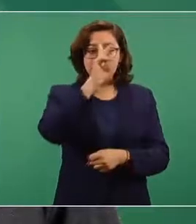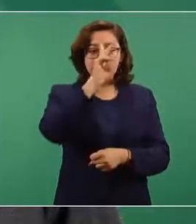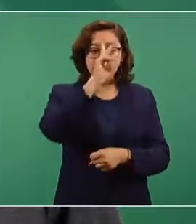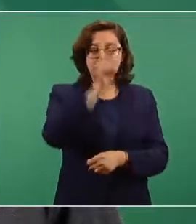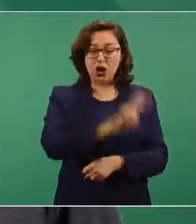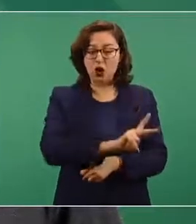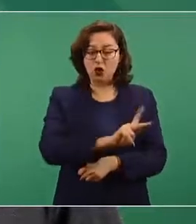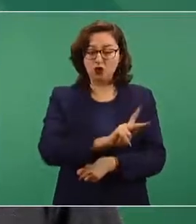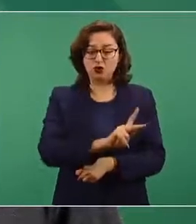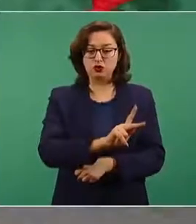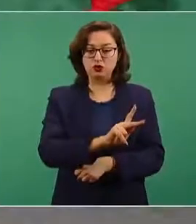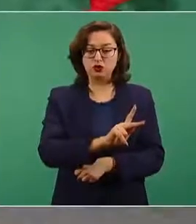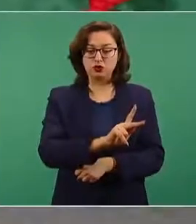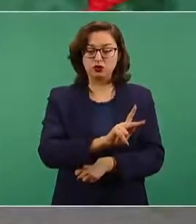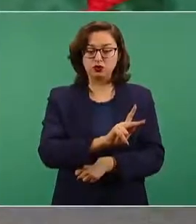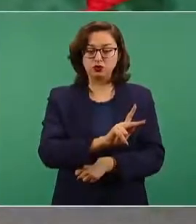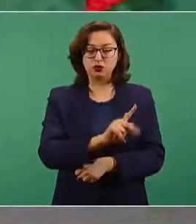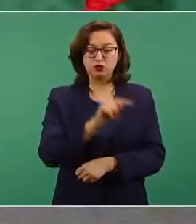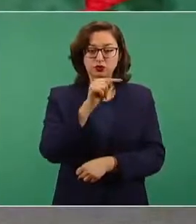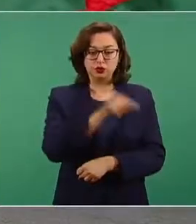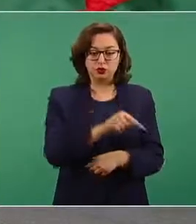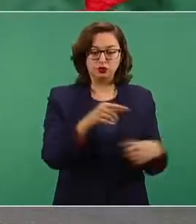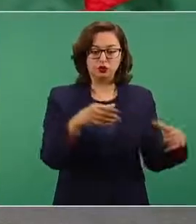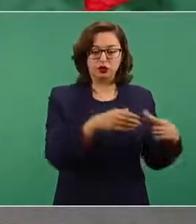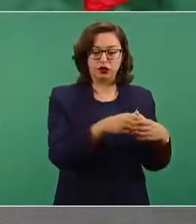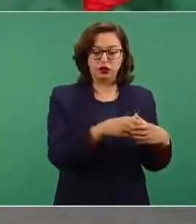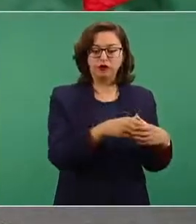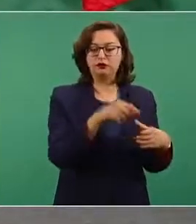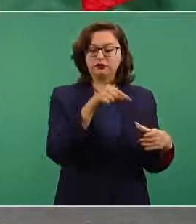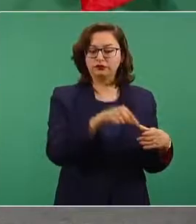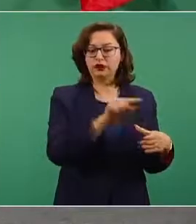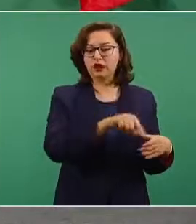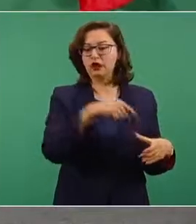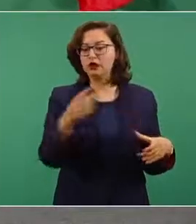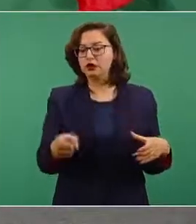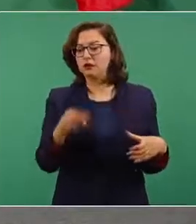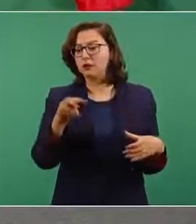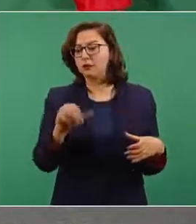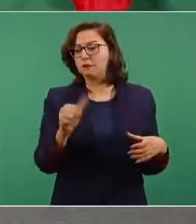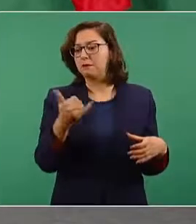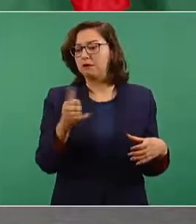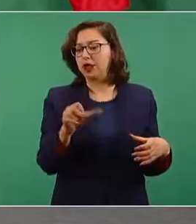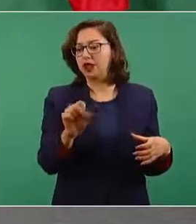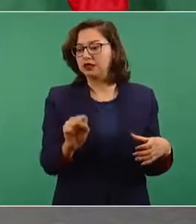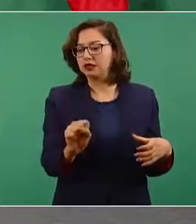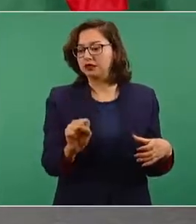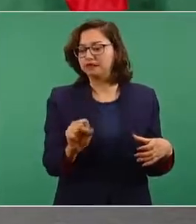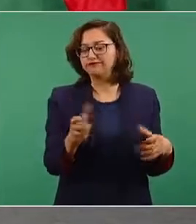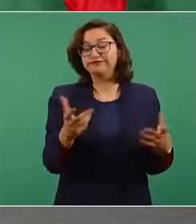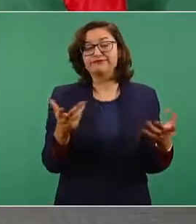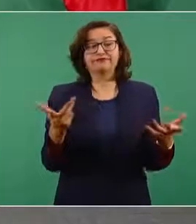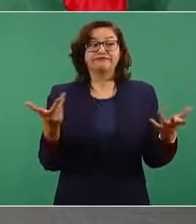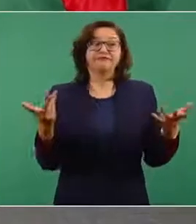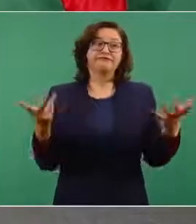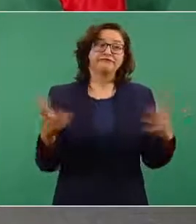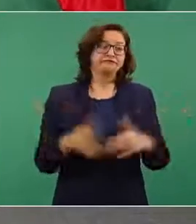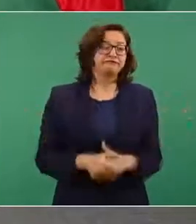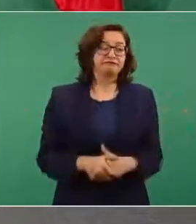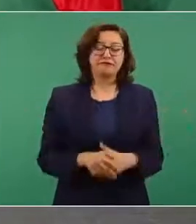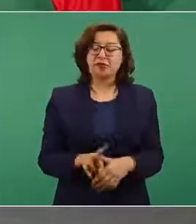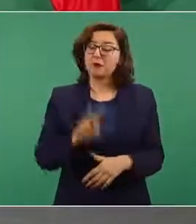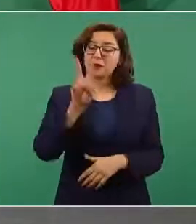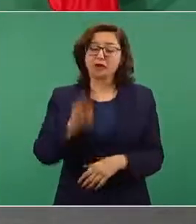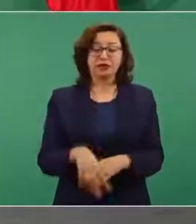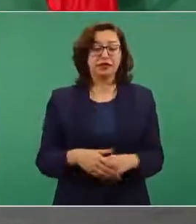junto con los mayas. Bueno, la verdad es que todos